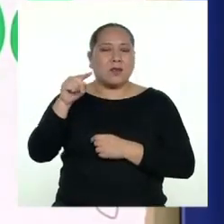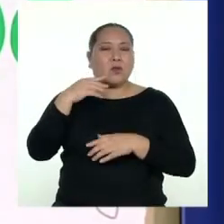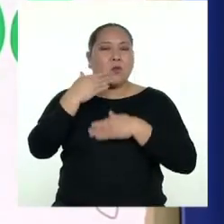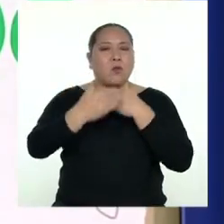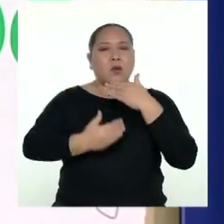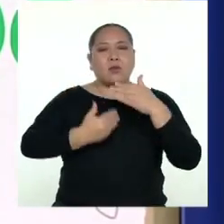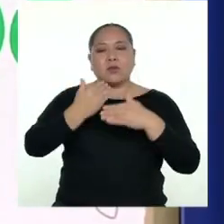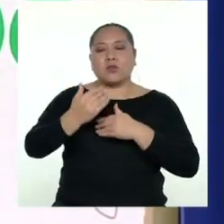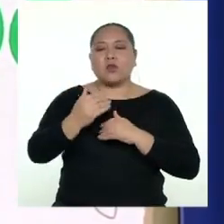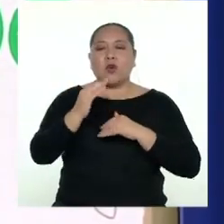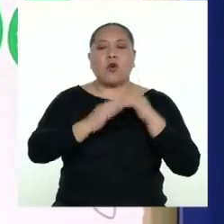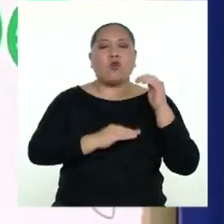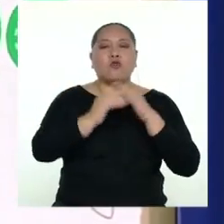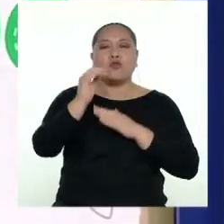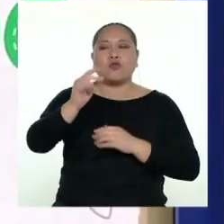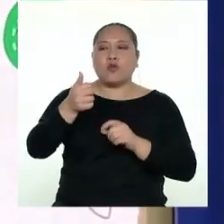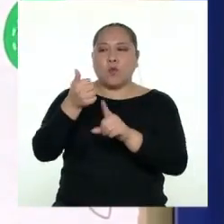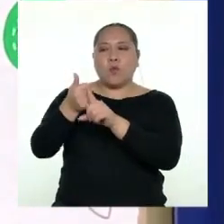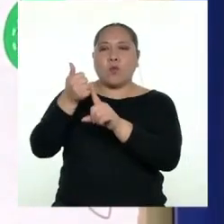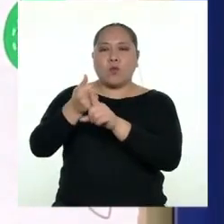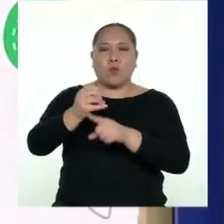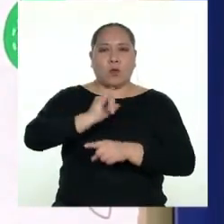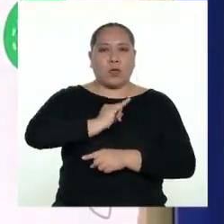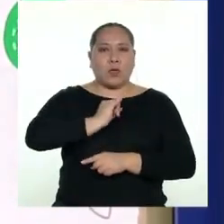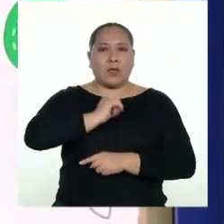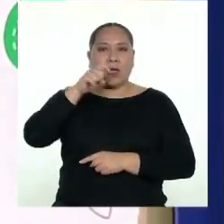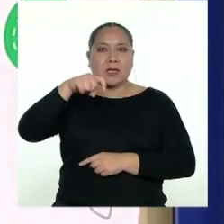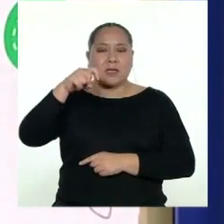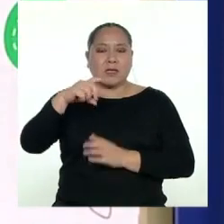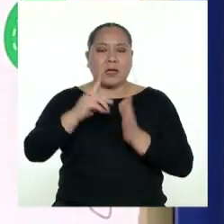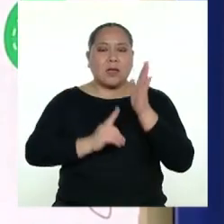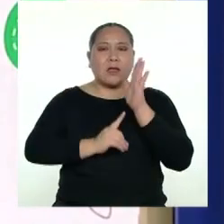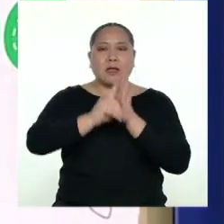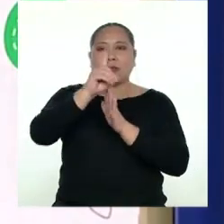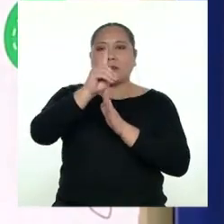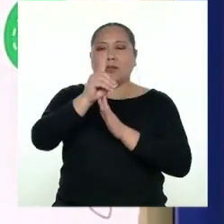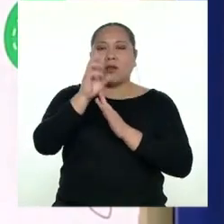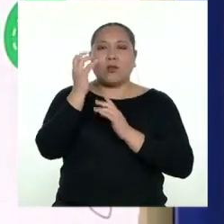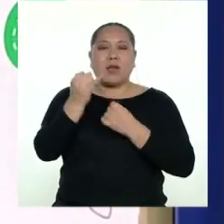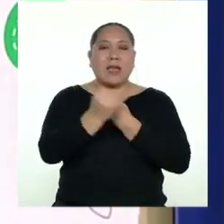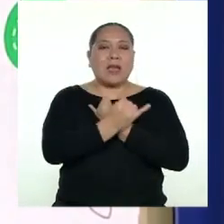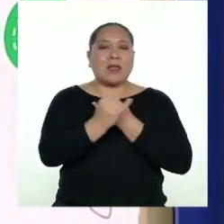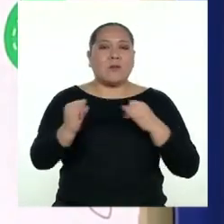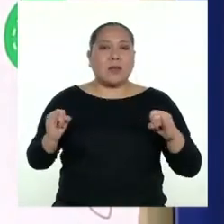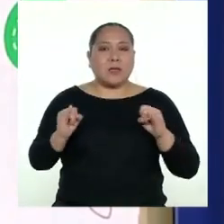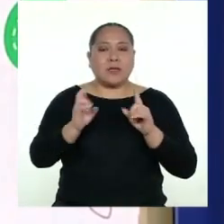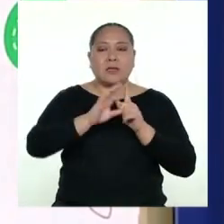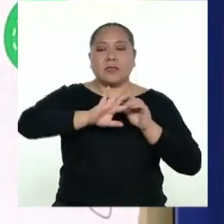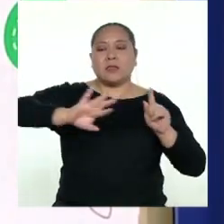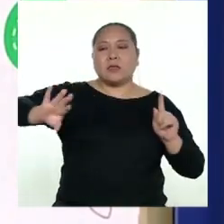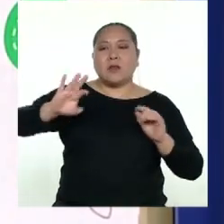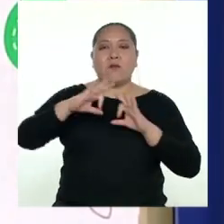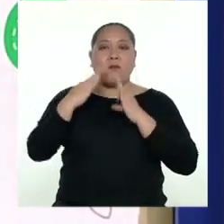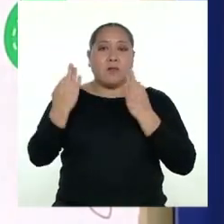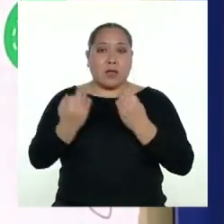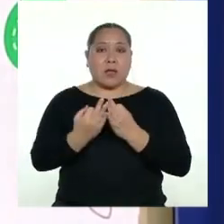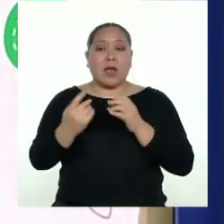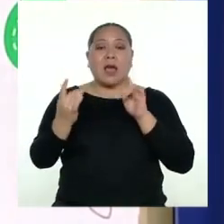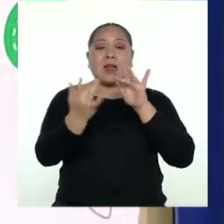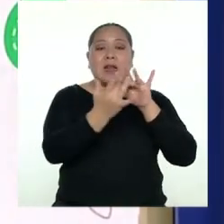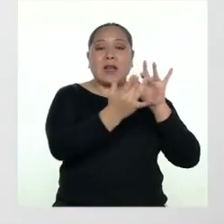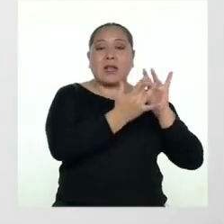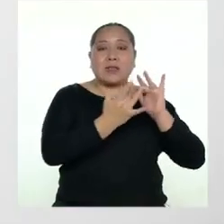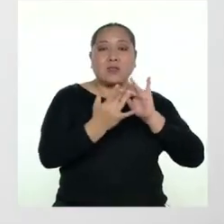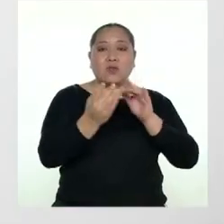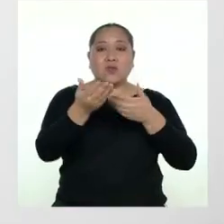de construcción de su identidad, en la cual necesitan ir desarrollando independencia de sus familias y relacionarse con sus